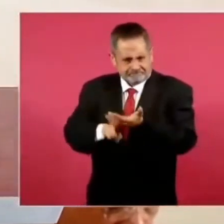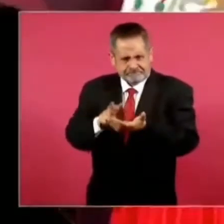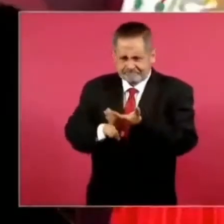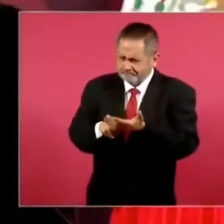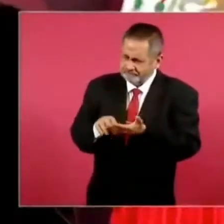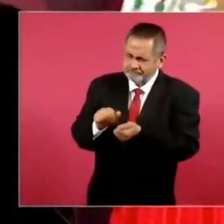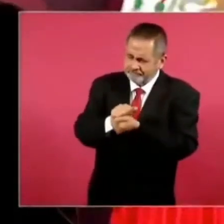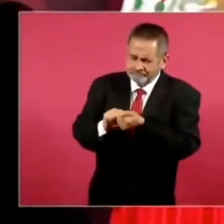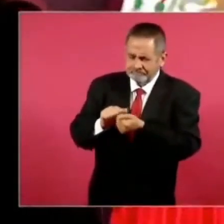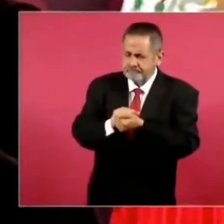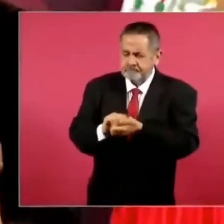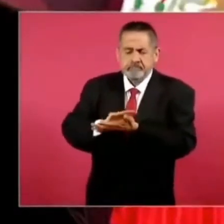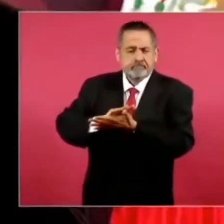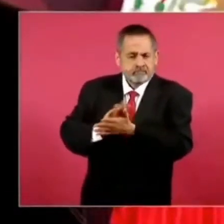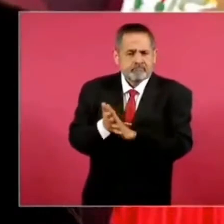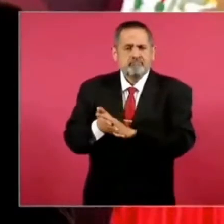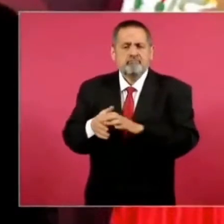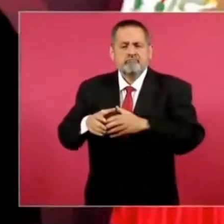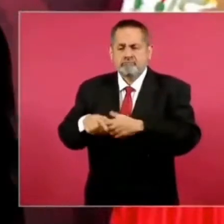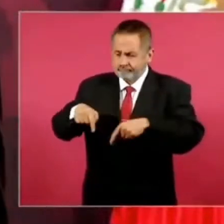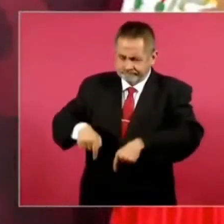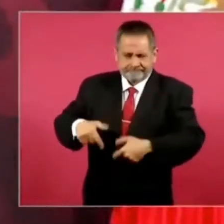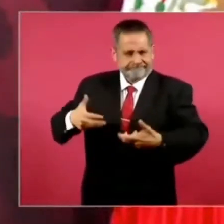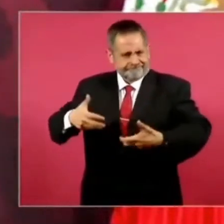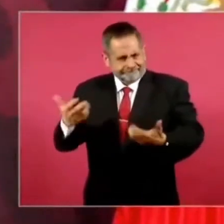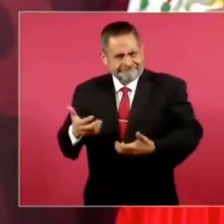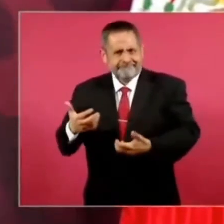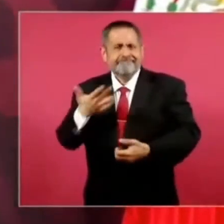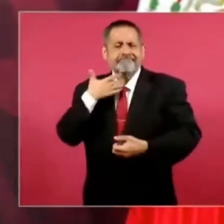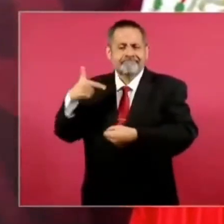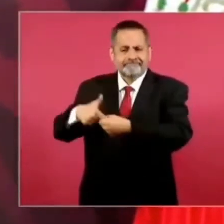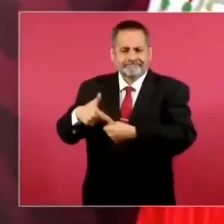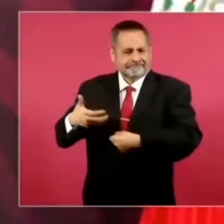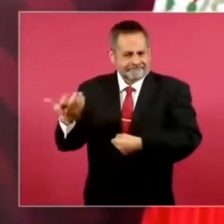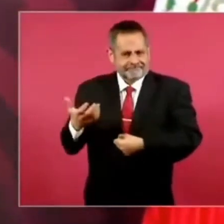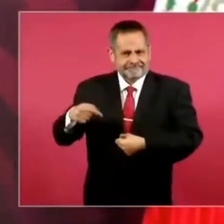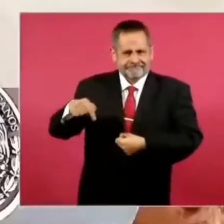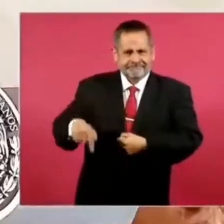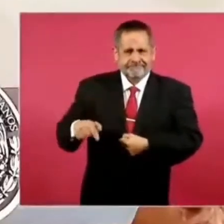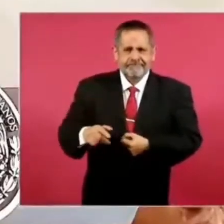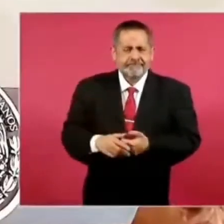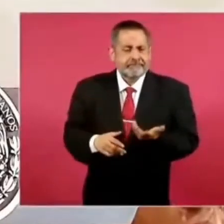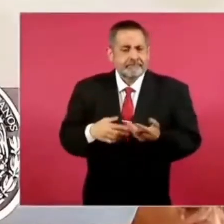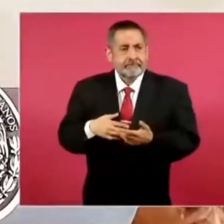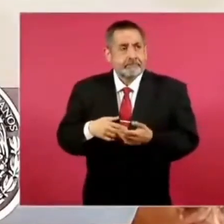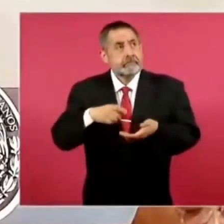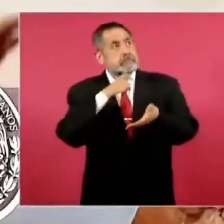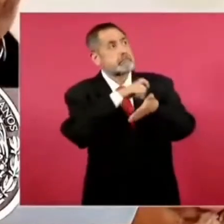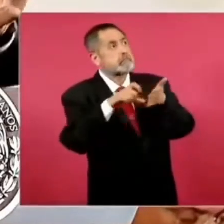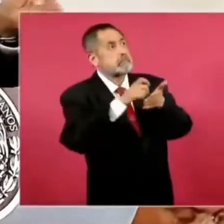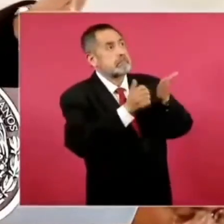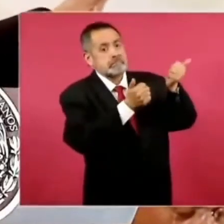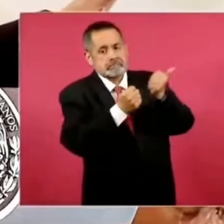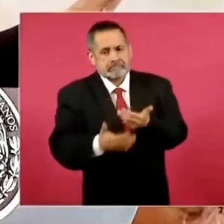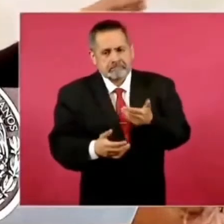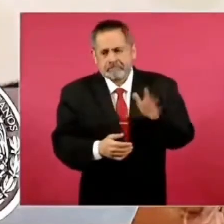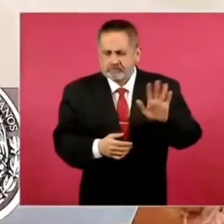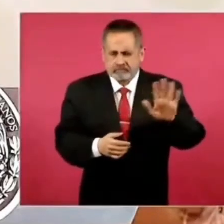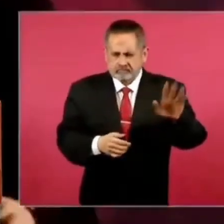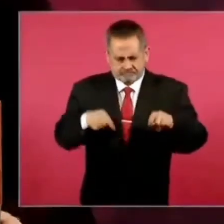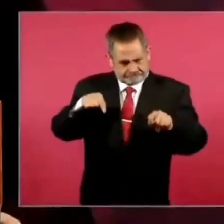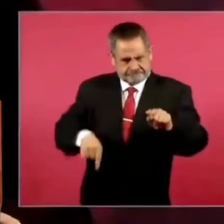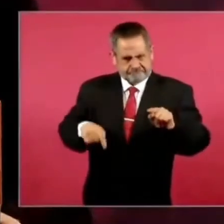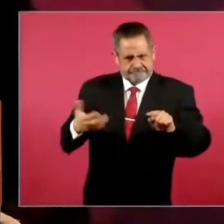prima, y producir aquí las gasolinas, no importarlas. Son dos posturas